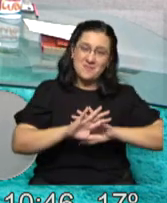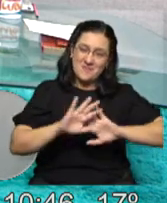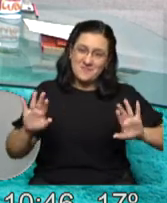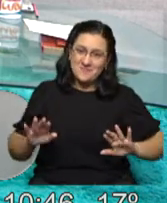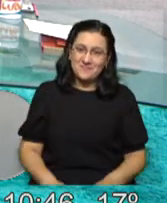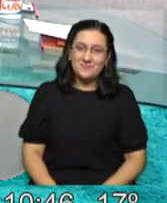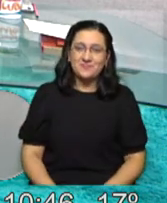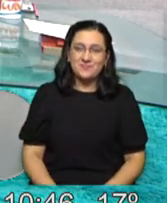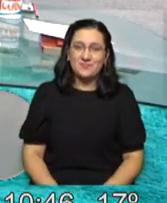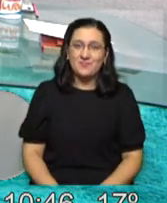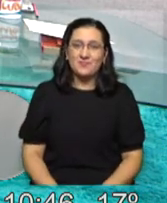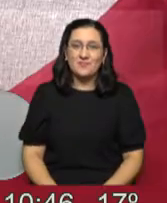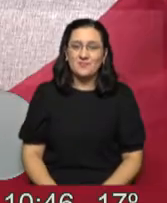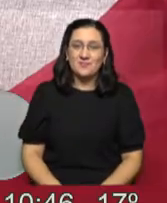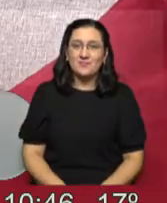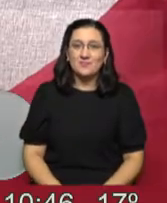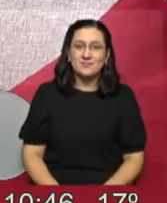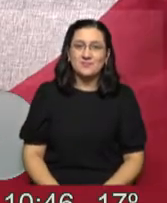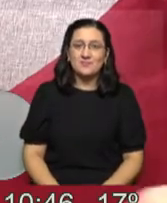hablando de Fox. Dios libre y guarde. No.